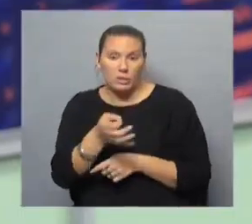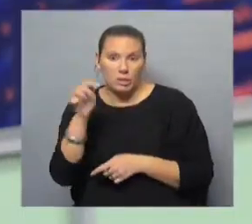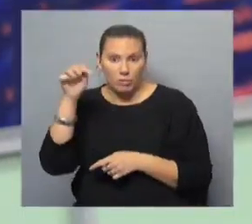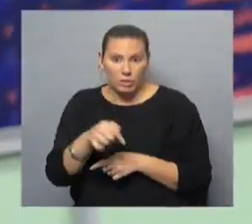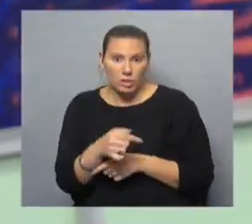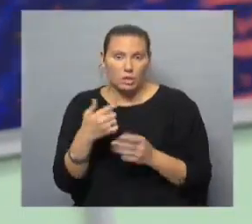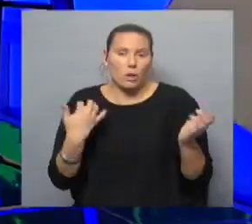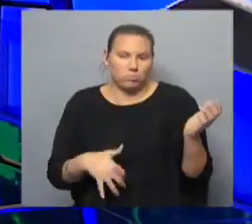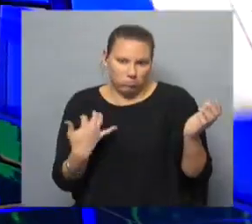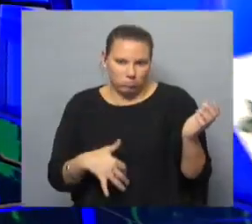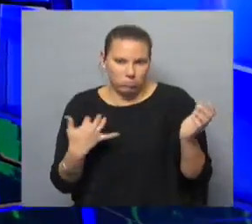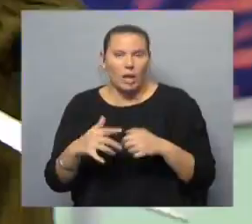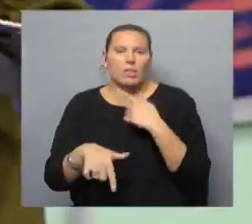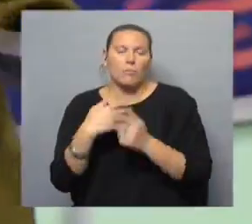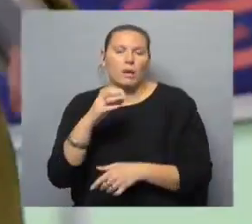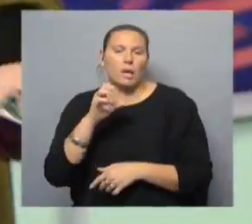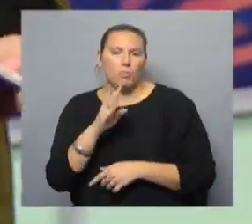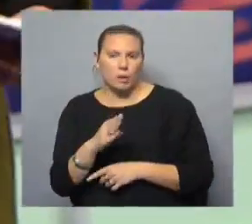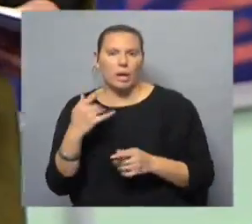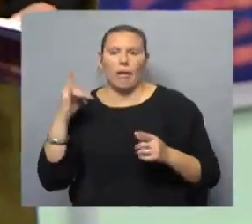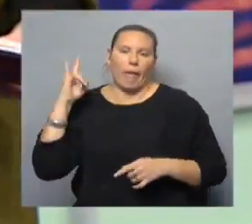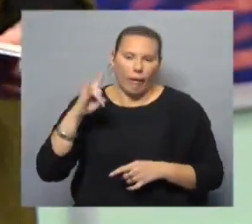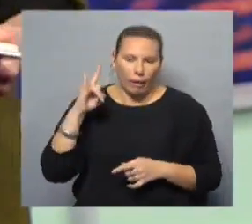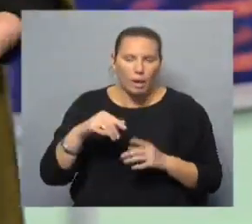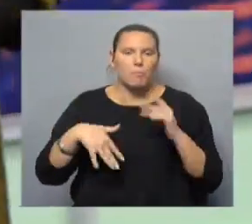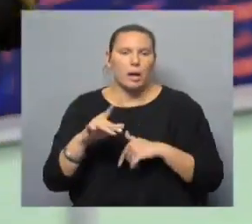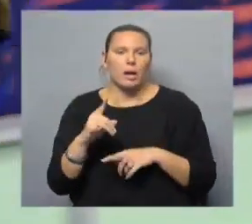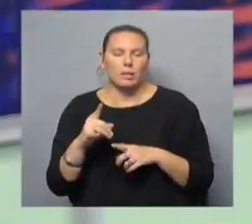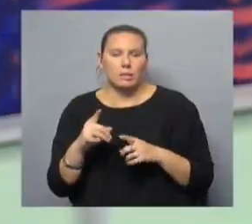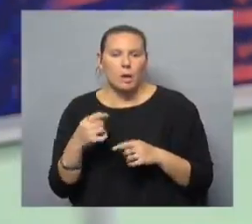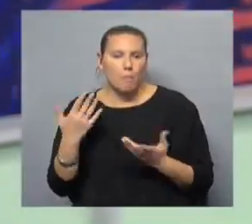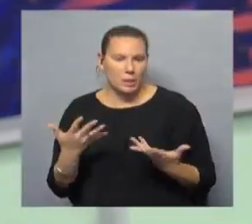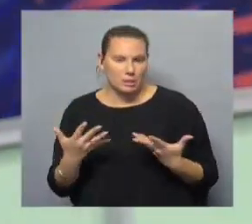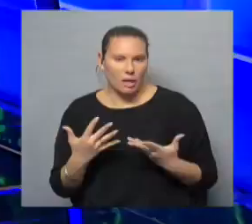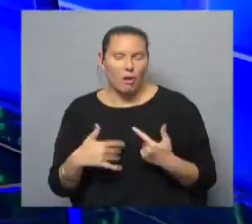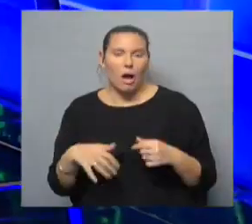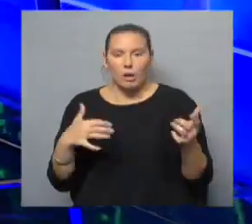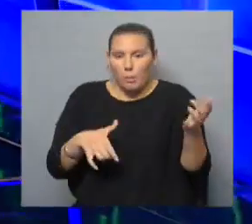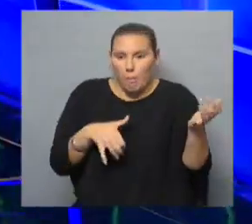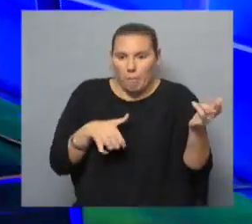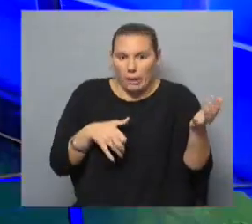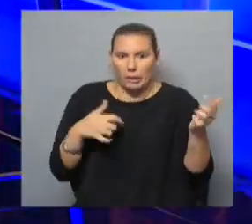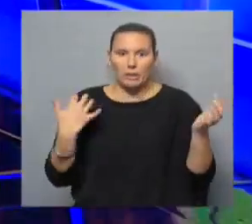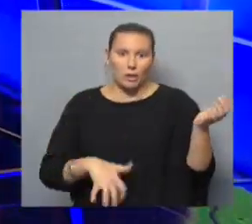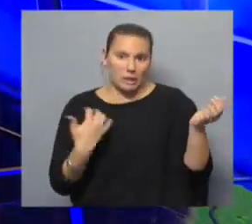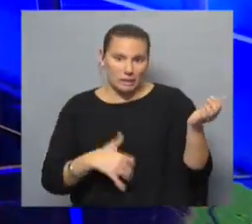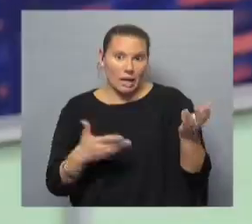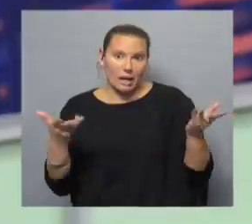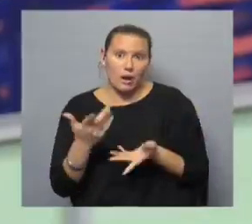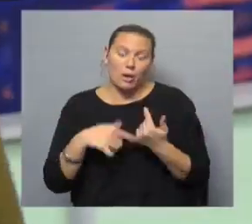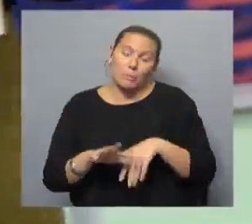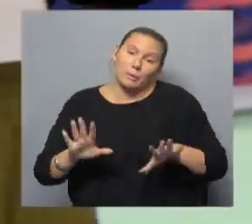formato acústico. Que sí, después en el EP, esto es eléctrico, rock, te quiero. Tenemos un bajista que está tocando la guitarra, pero